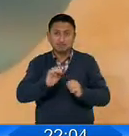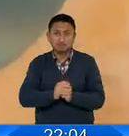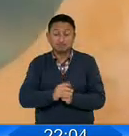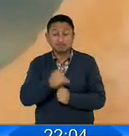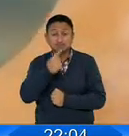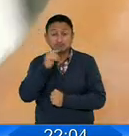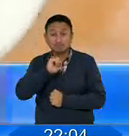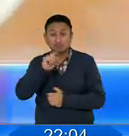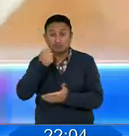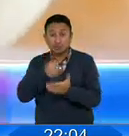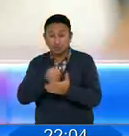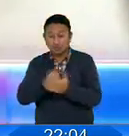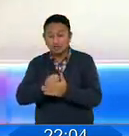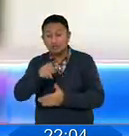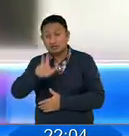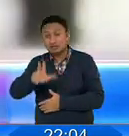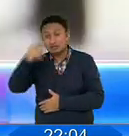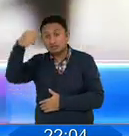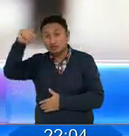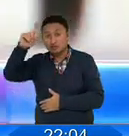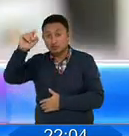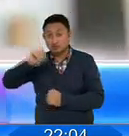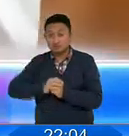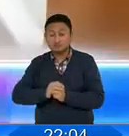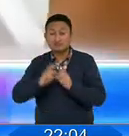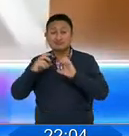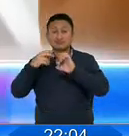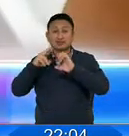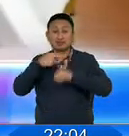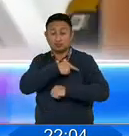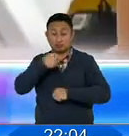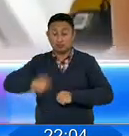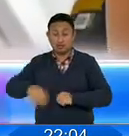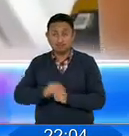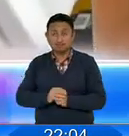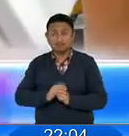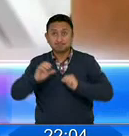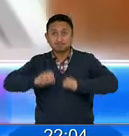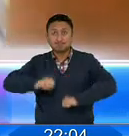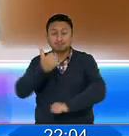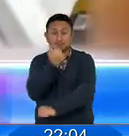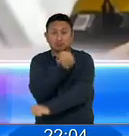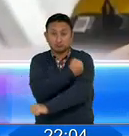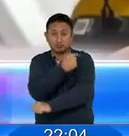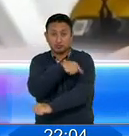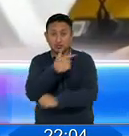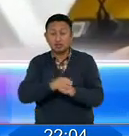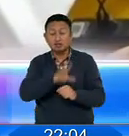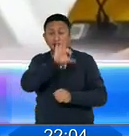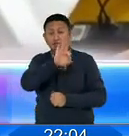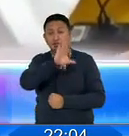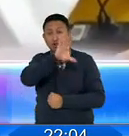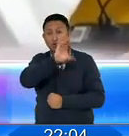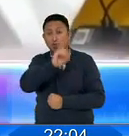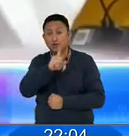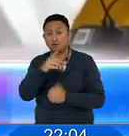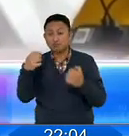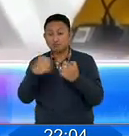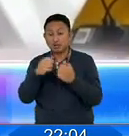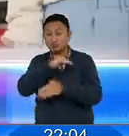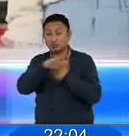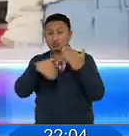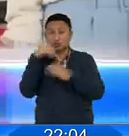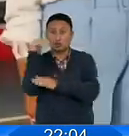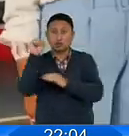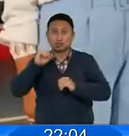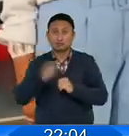la compra de 3 millones más de Sinovac. Destacó la creación de 950 brigadas a nivel nacional.